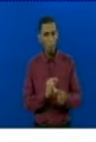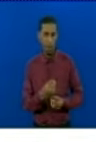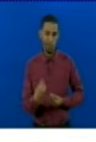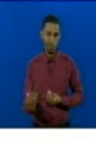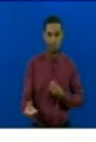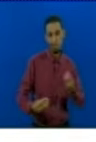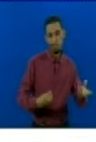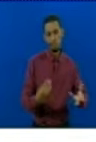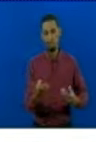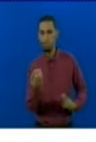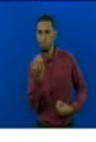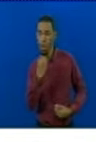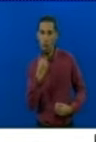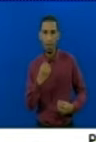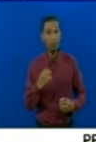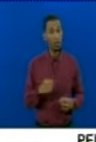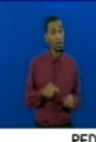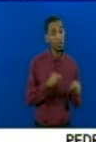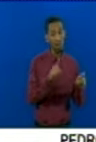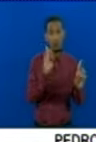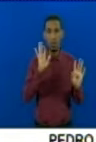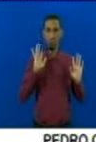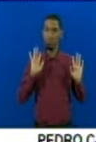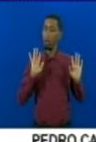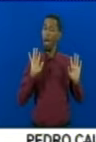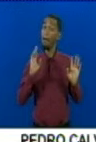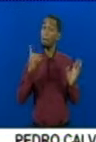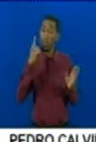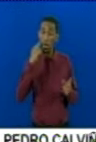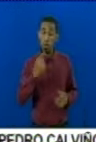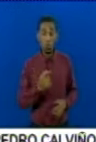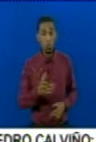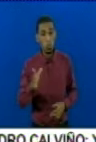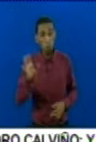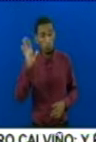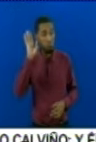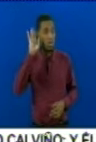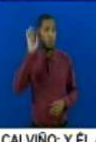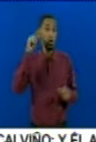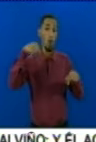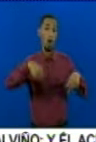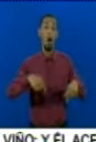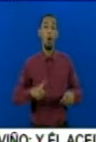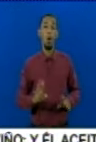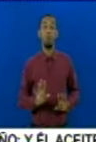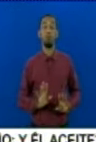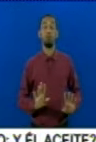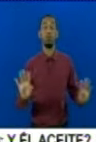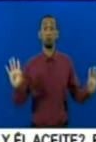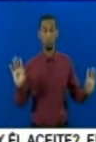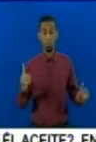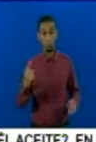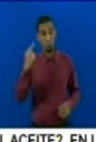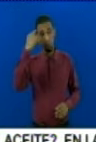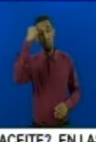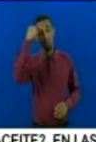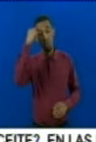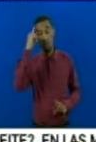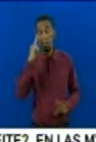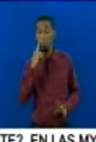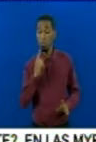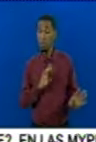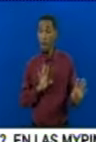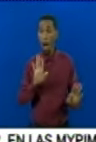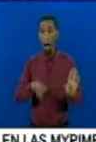de productos, y ese caso particular nos lo llevaremos para revisarlo, como tantos otros en otras ocasiones que hemos